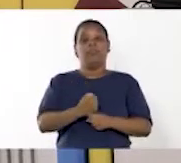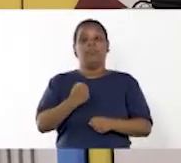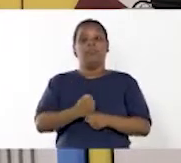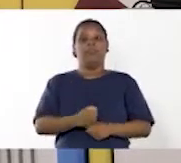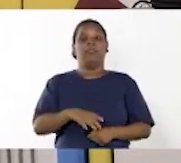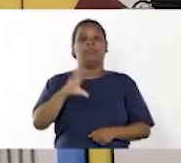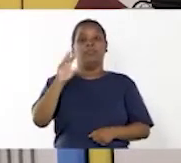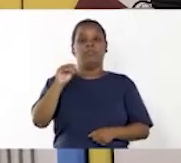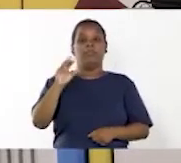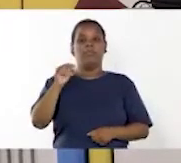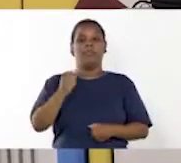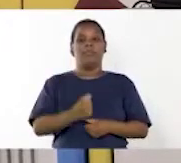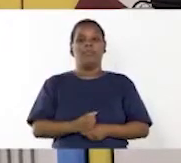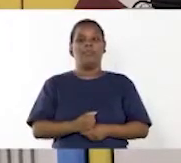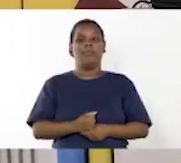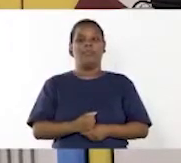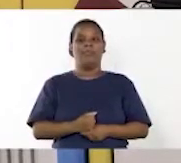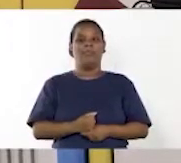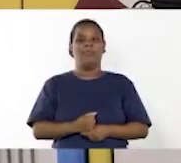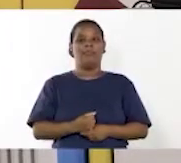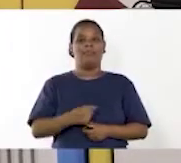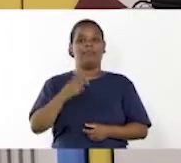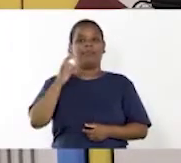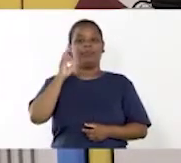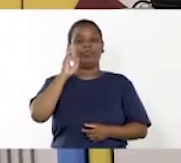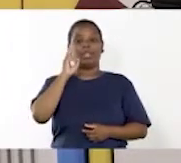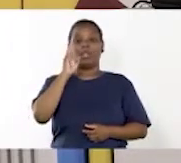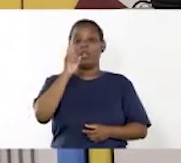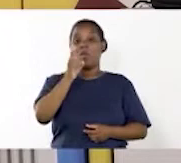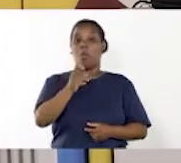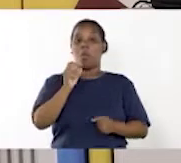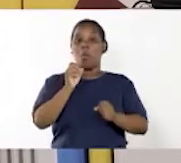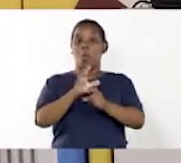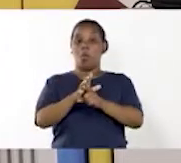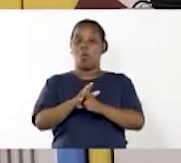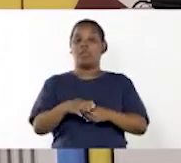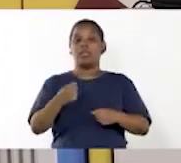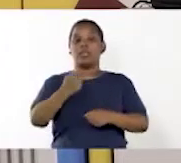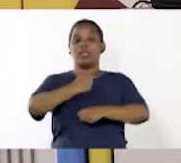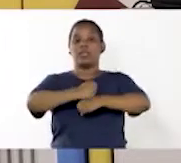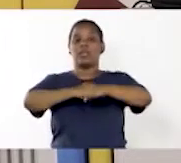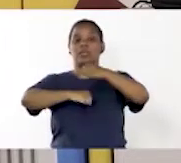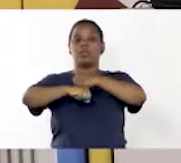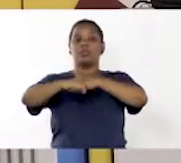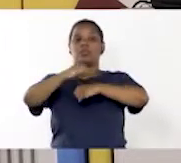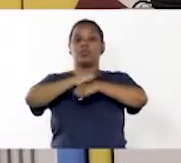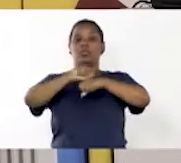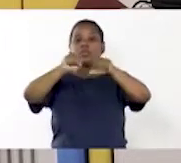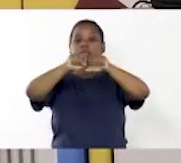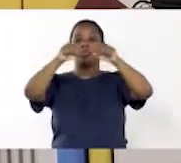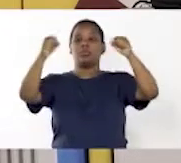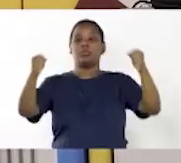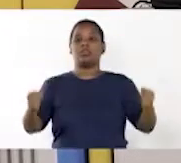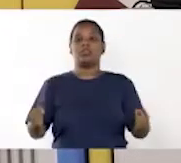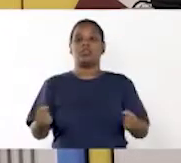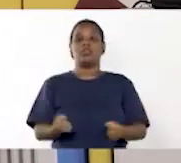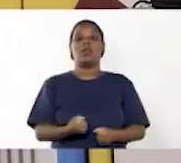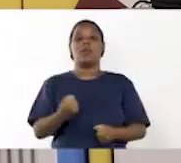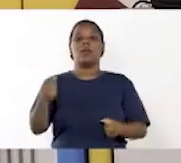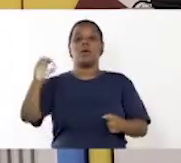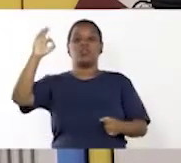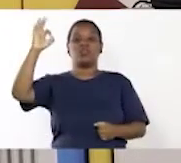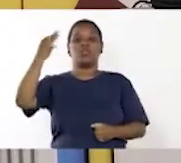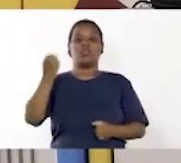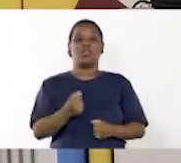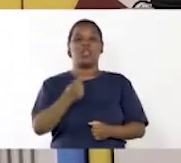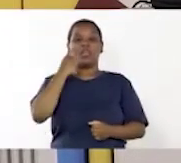hablado de el origen y estructura de este sistema solar, hemos hablado de la Tierra